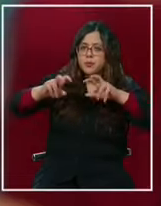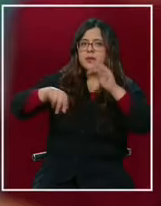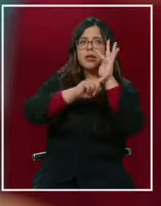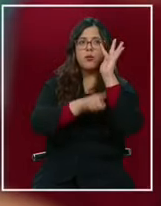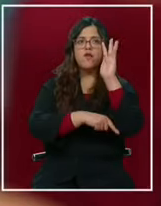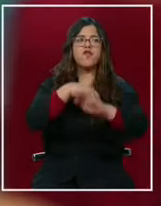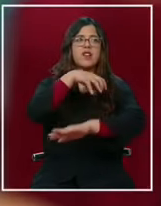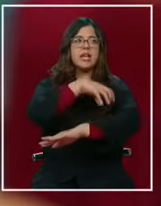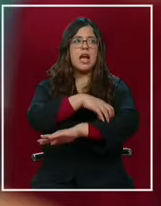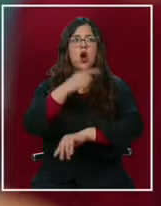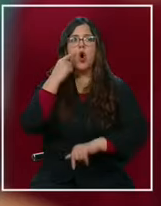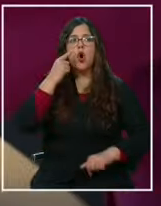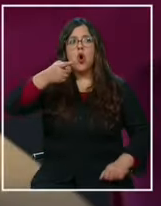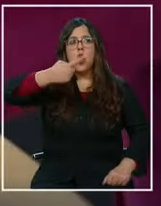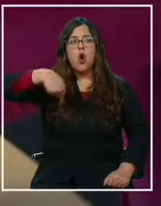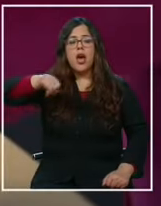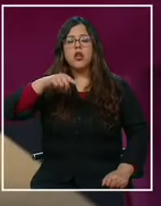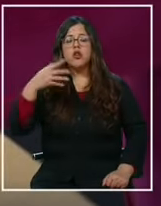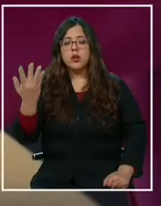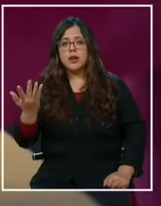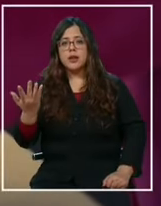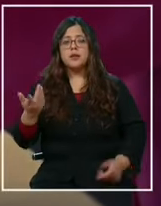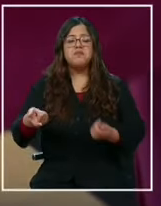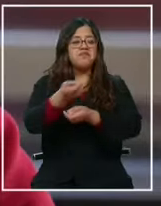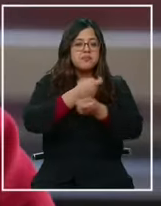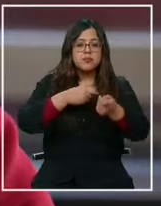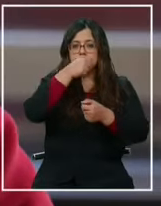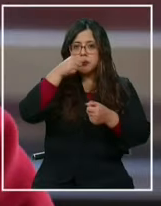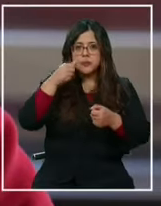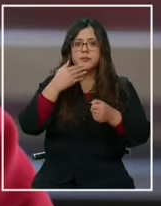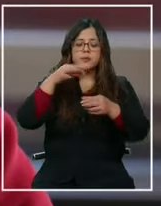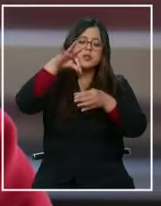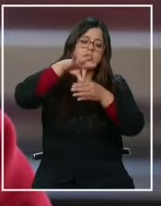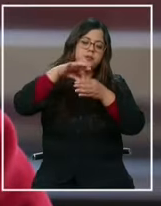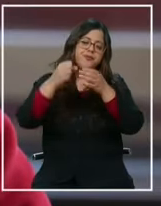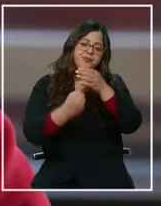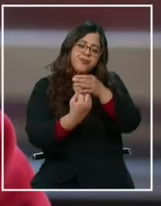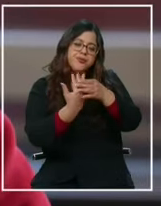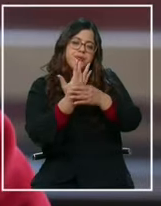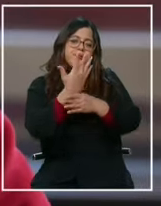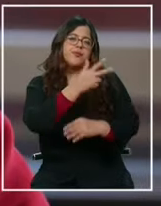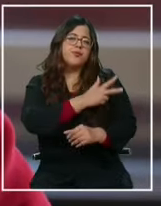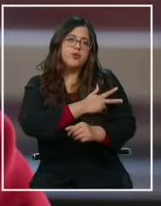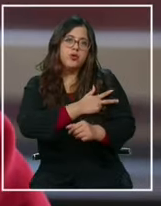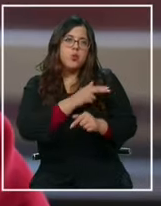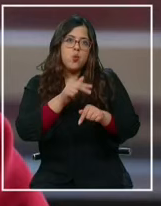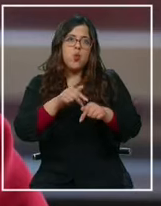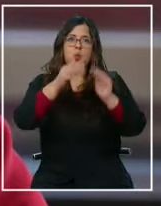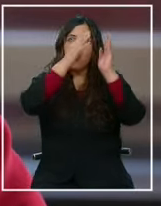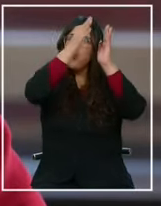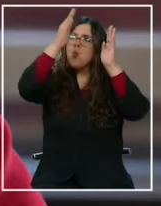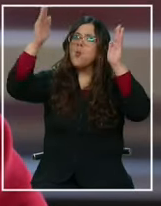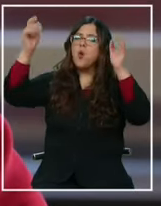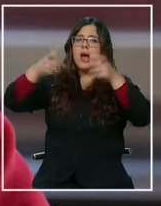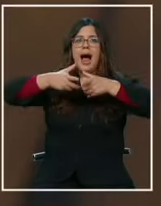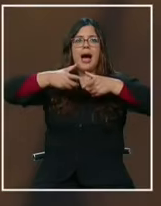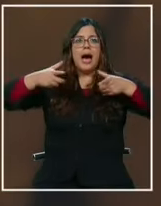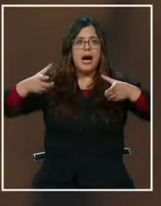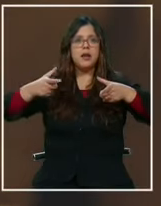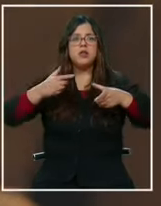regional. No solamente se dedican al tráfico de marihuana y a la producción de marihuana en estos, como te decía yo, galpones de gran